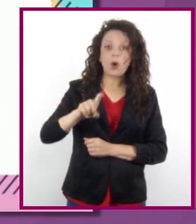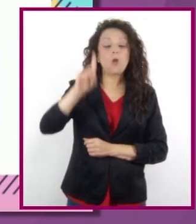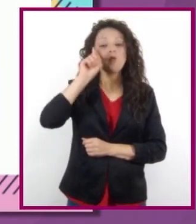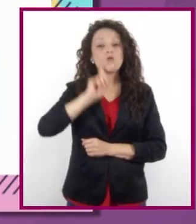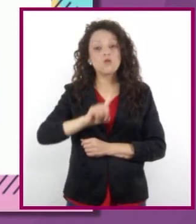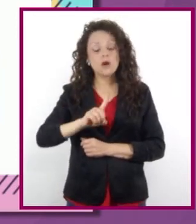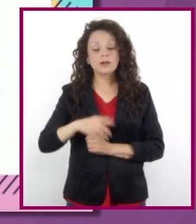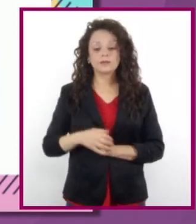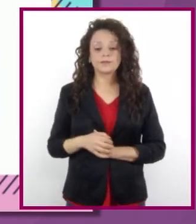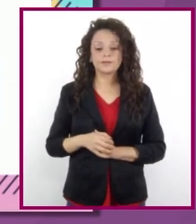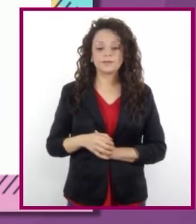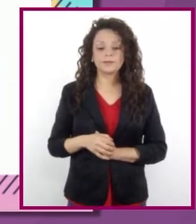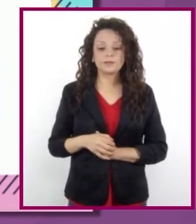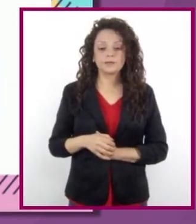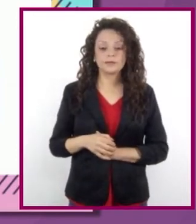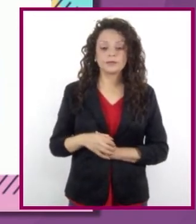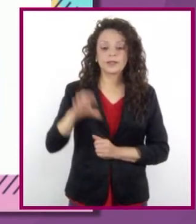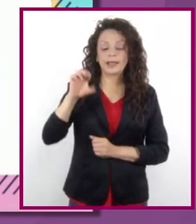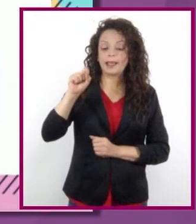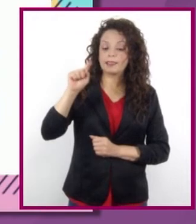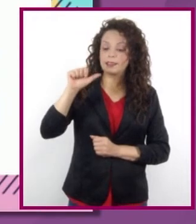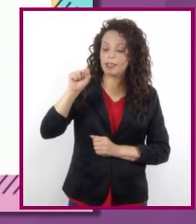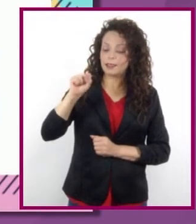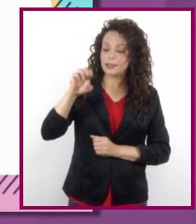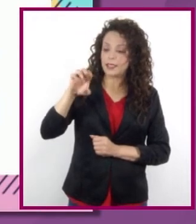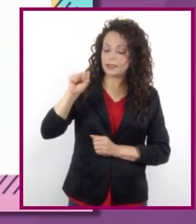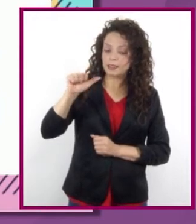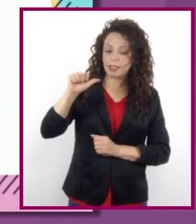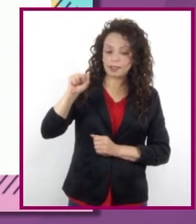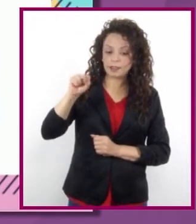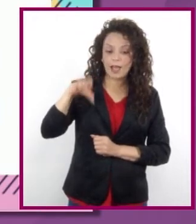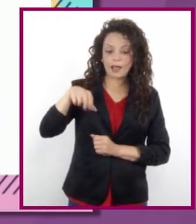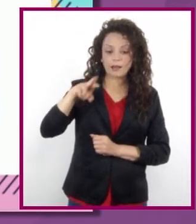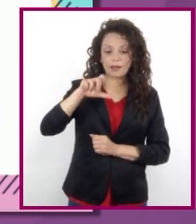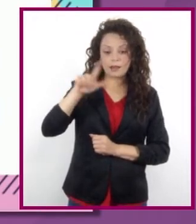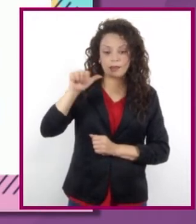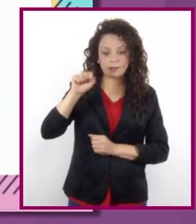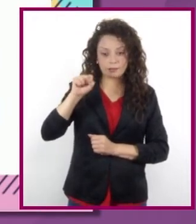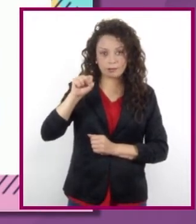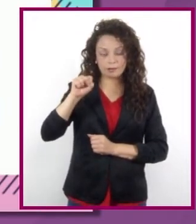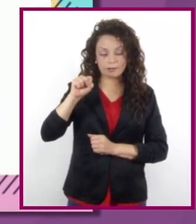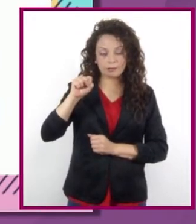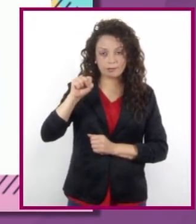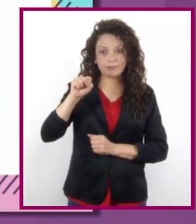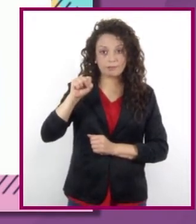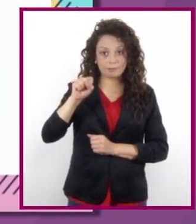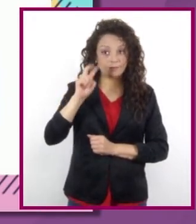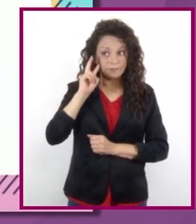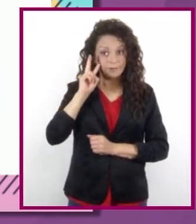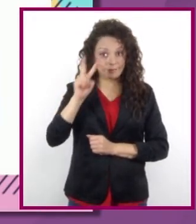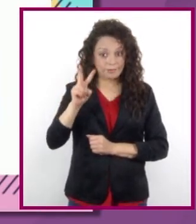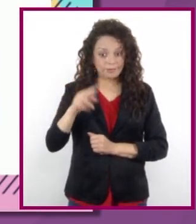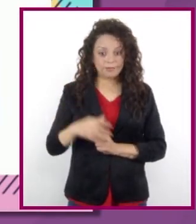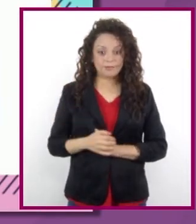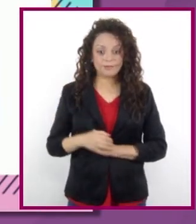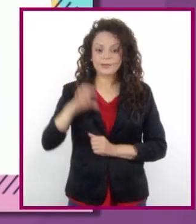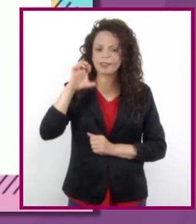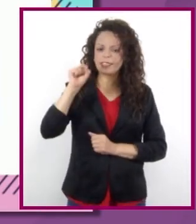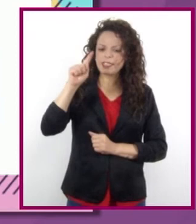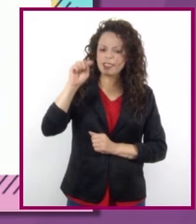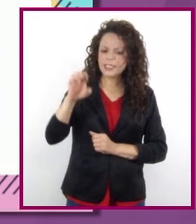Demostrativos plurales femeninos: estas, esas, aquellas. Los casos de